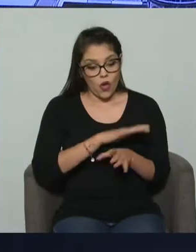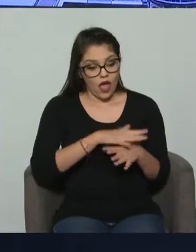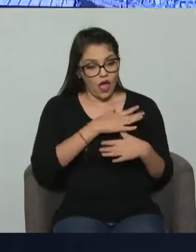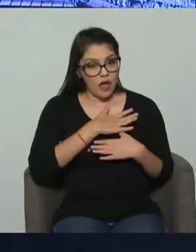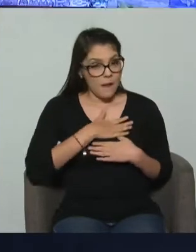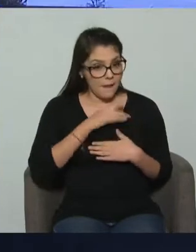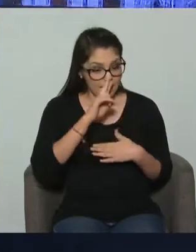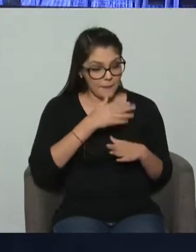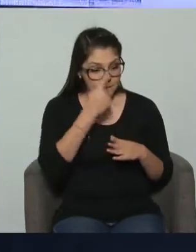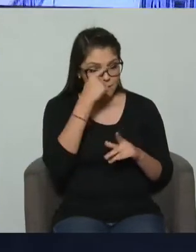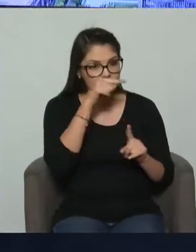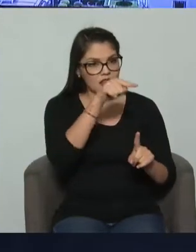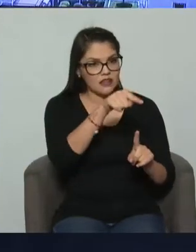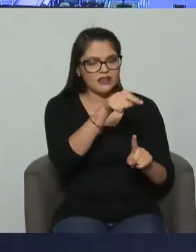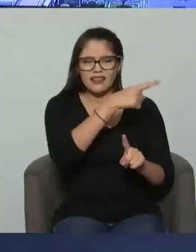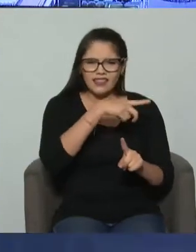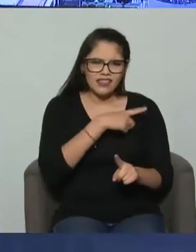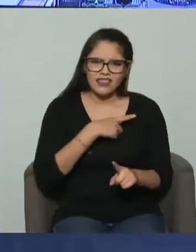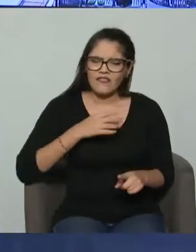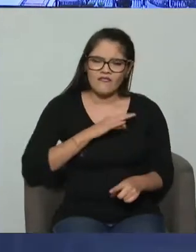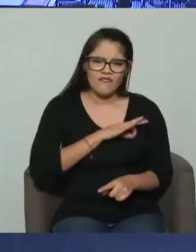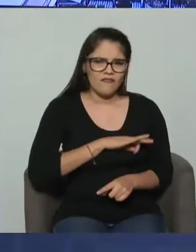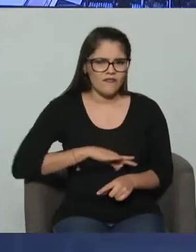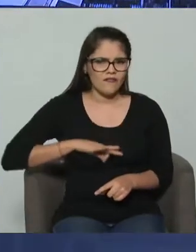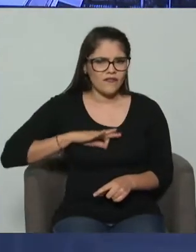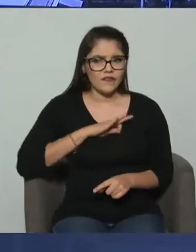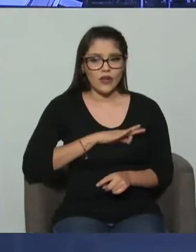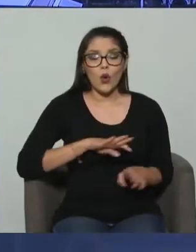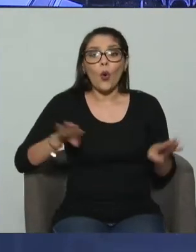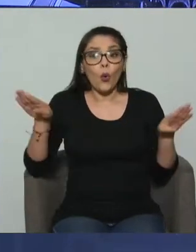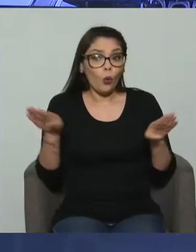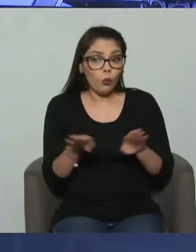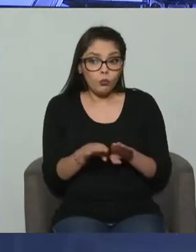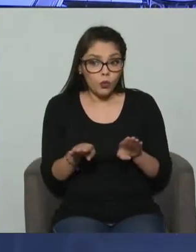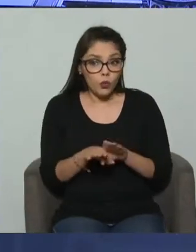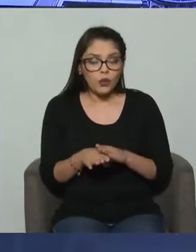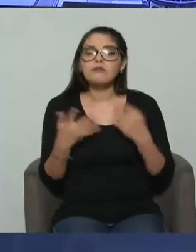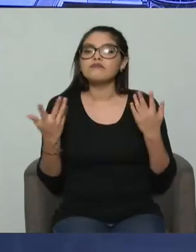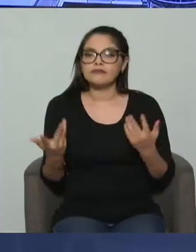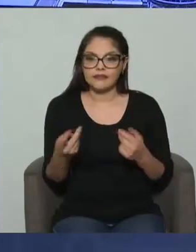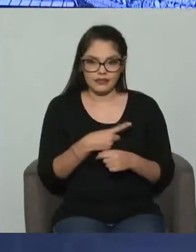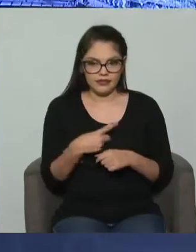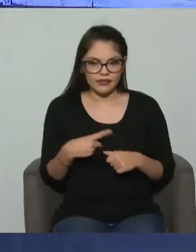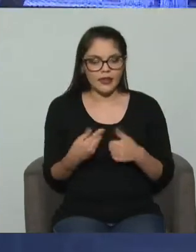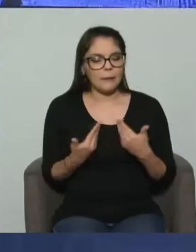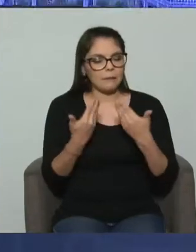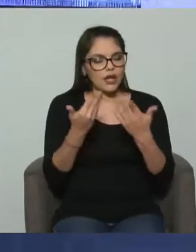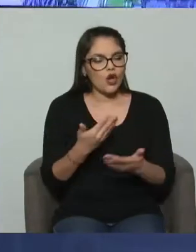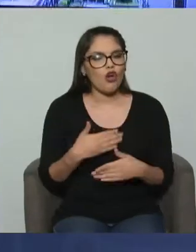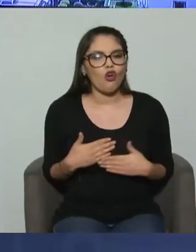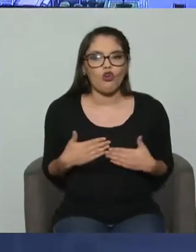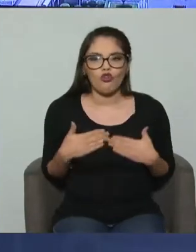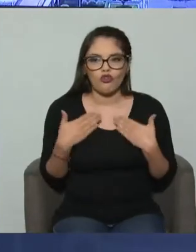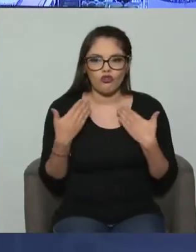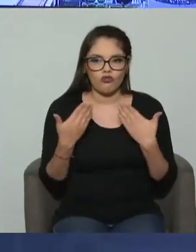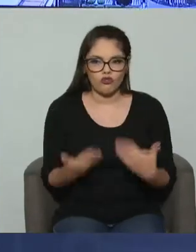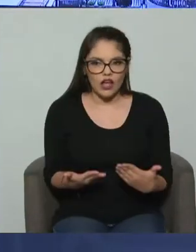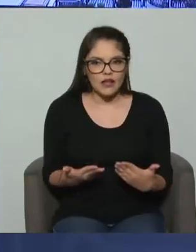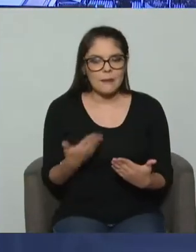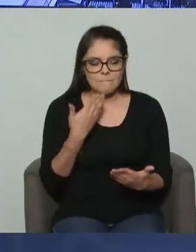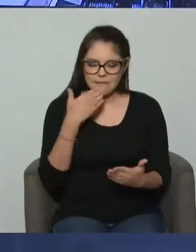que ser los primeros monitores en detectar cambios de comportamiento, en darnos cuenta, oye,